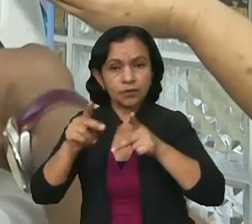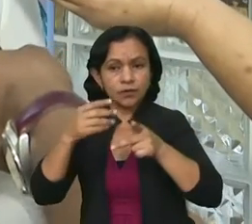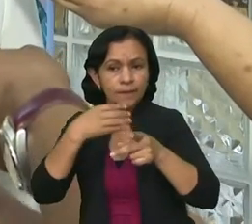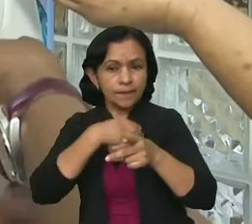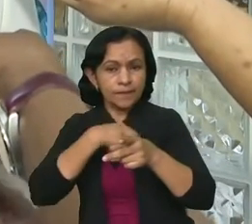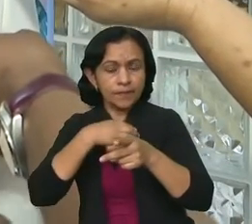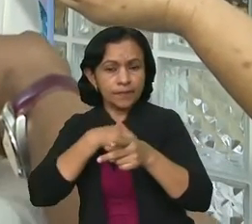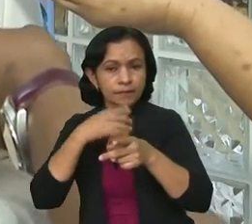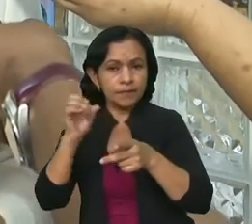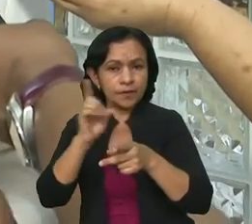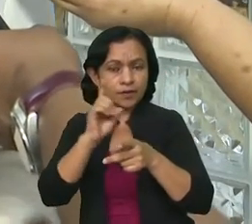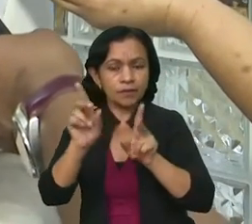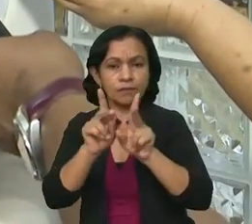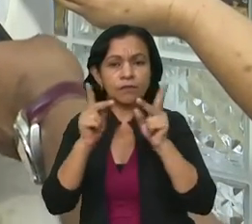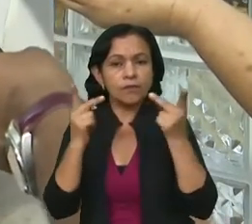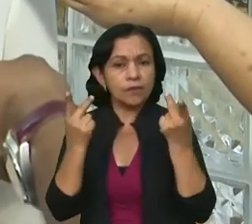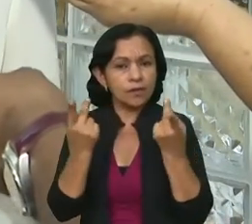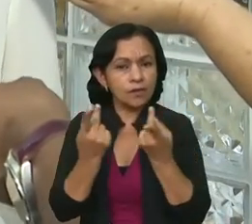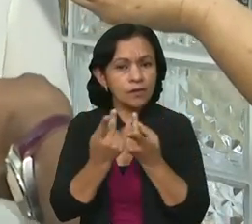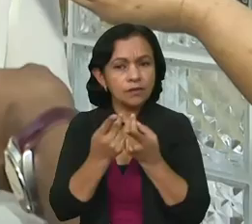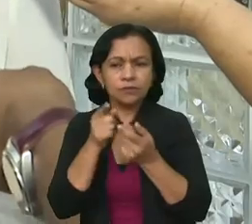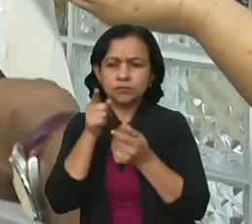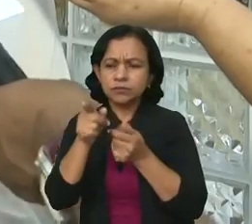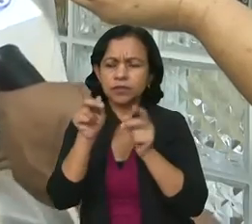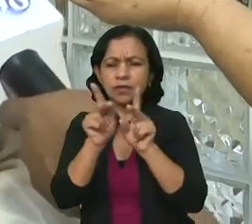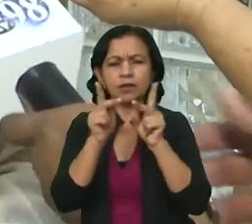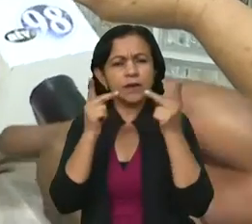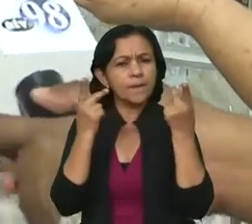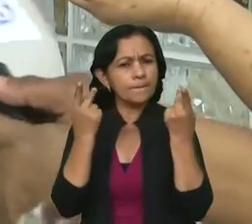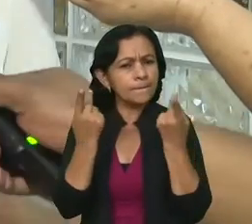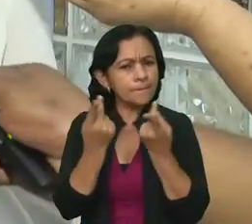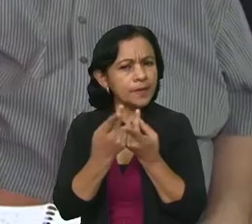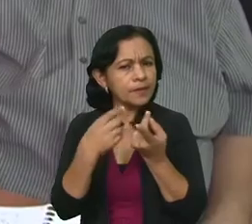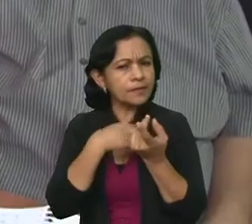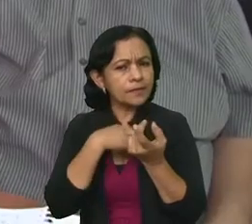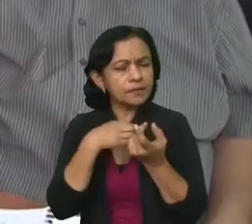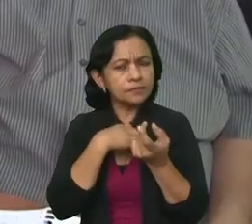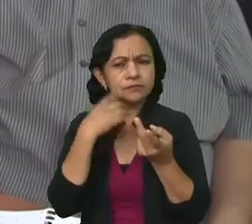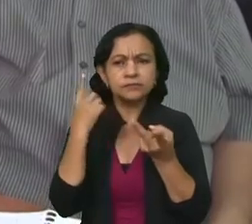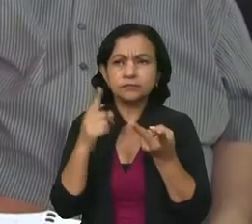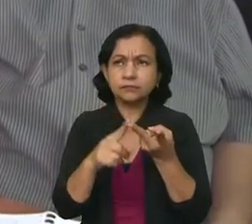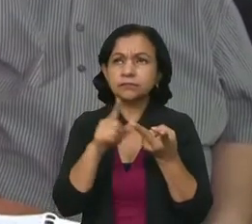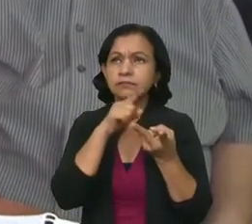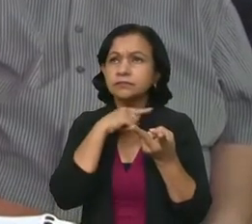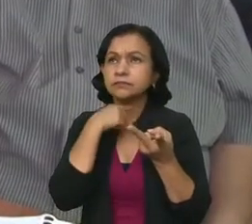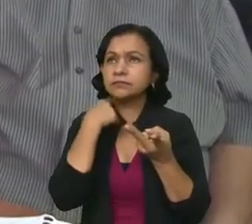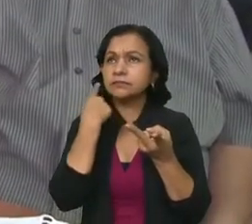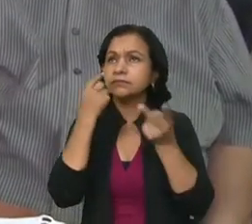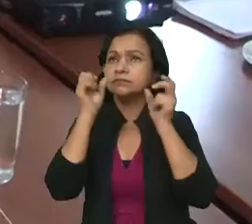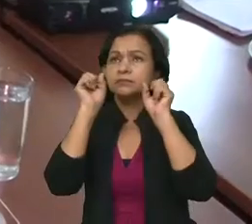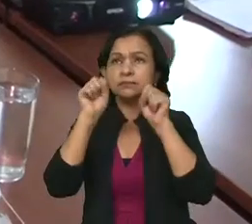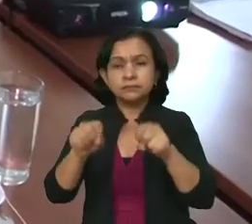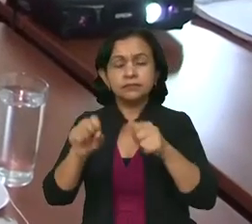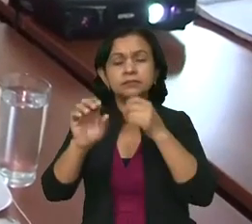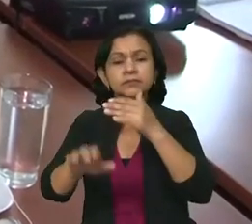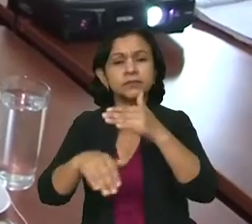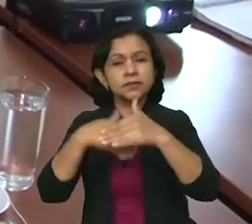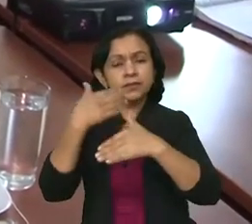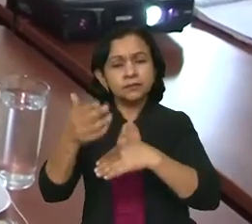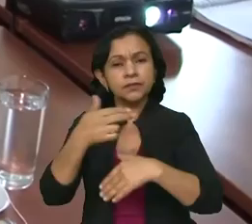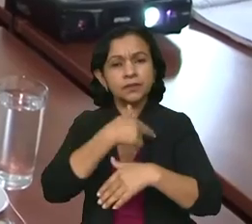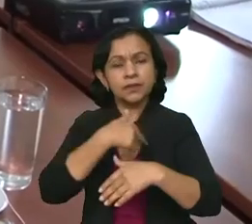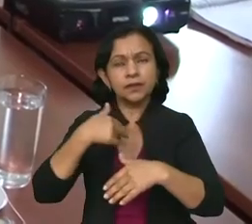identidad como pueblo, a qué pueblo yo digo que pertenezco, ¿verdad? Para poder hacer luego